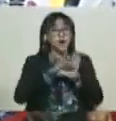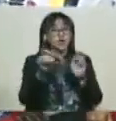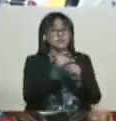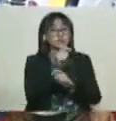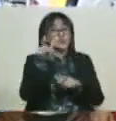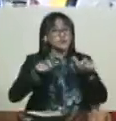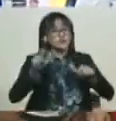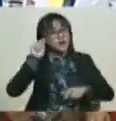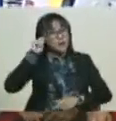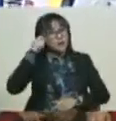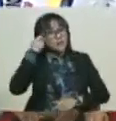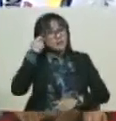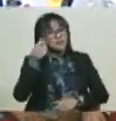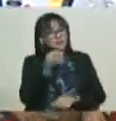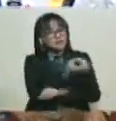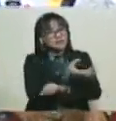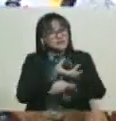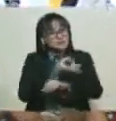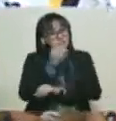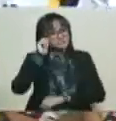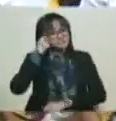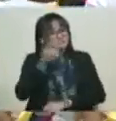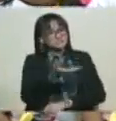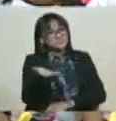se acuerdan de la guarimba